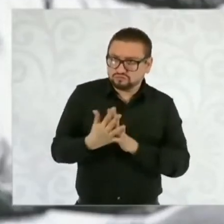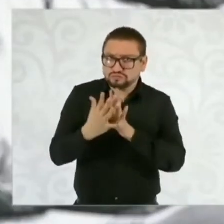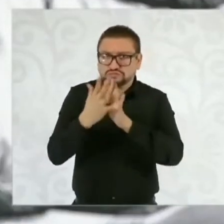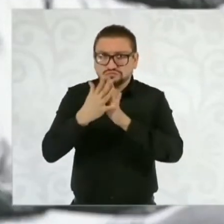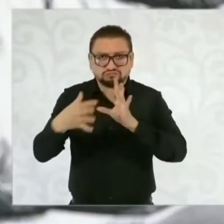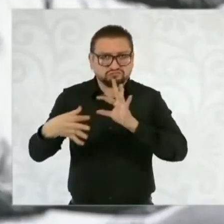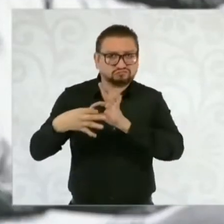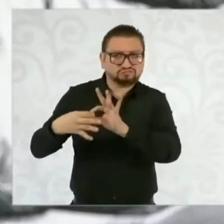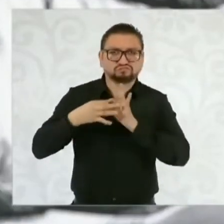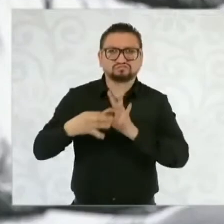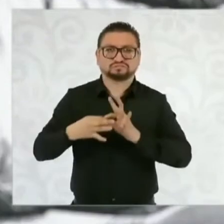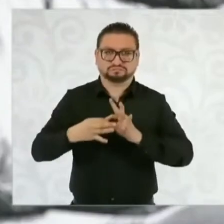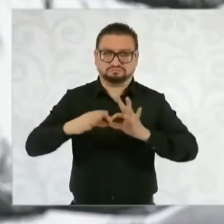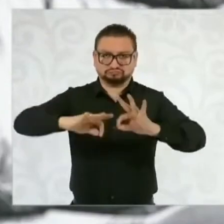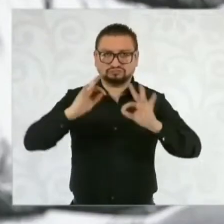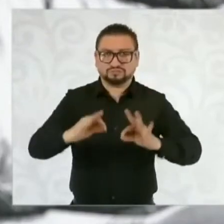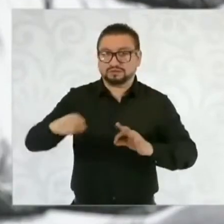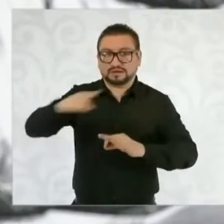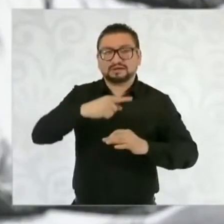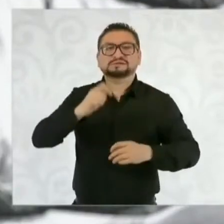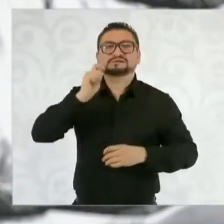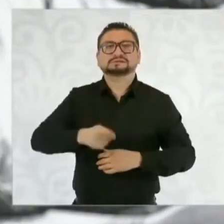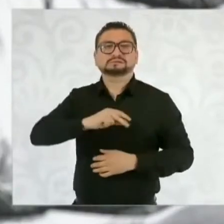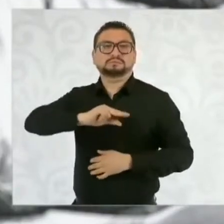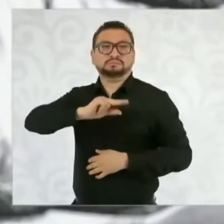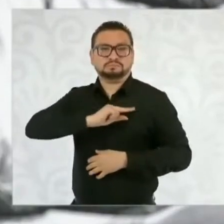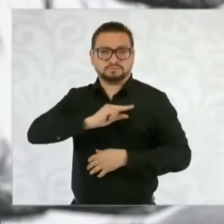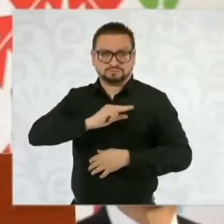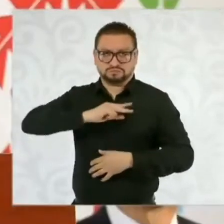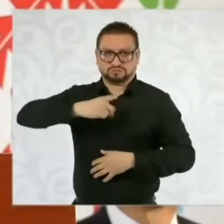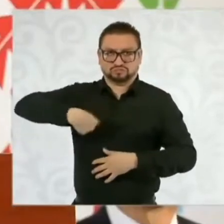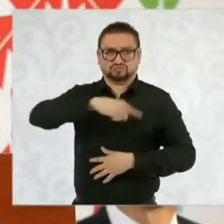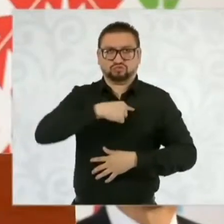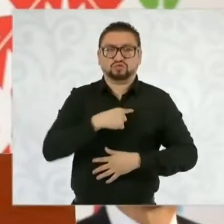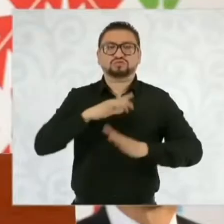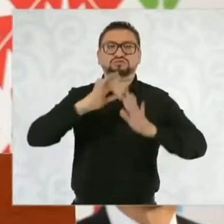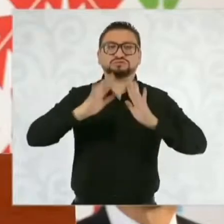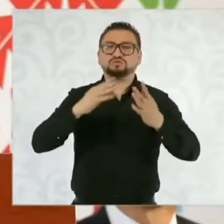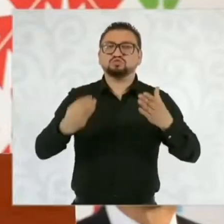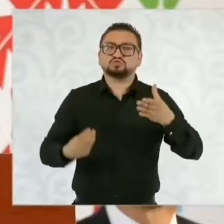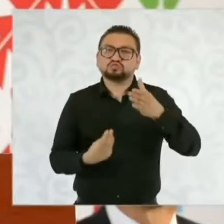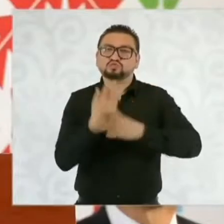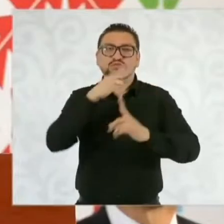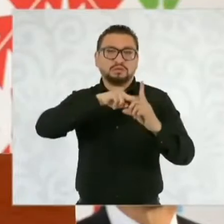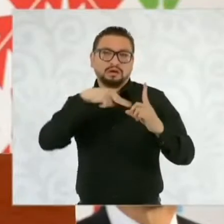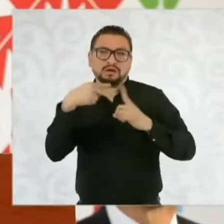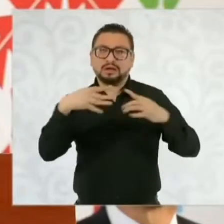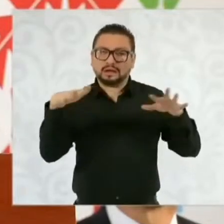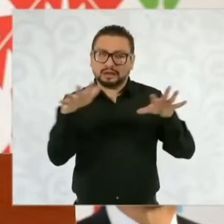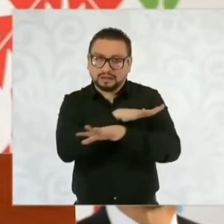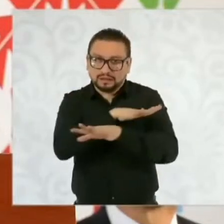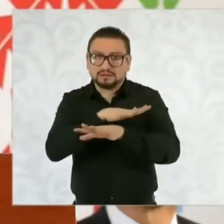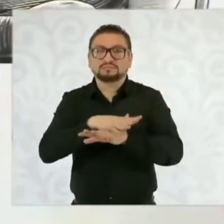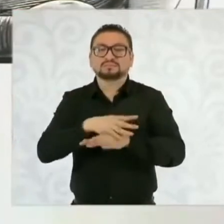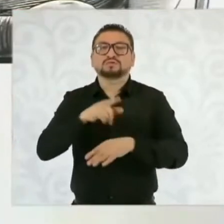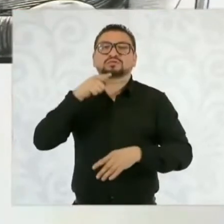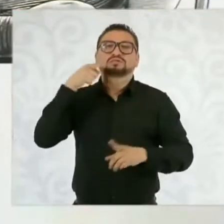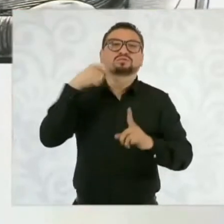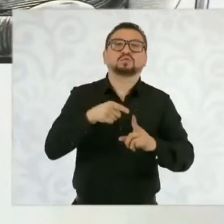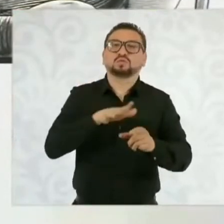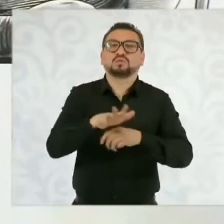medida que demuestra que el sector privado vivimos también nuevos tiempos de visión con dimensión